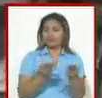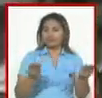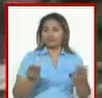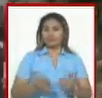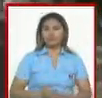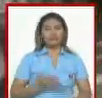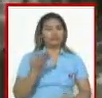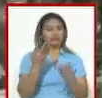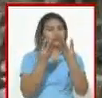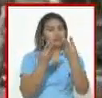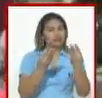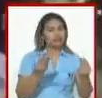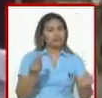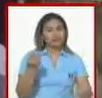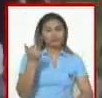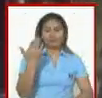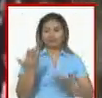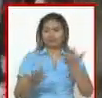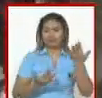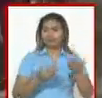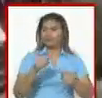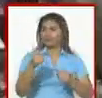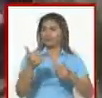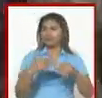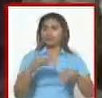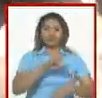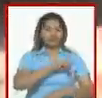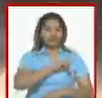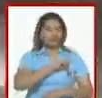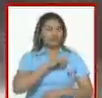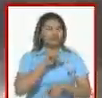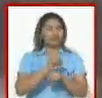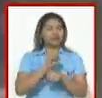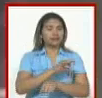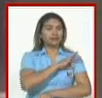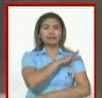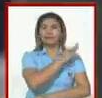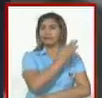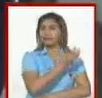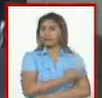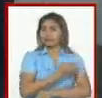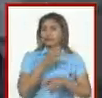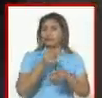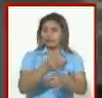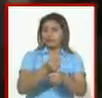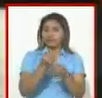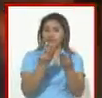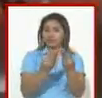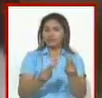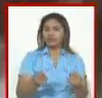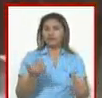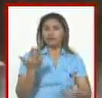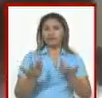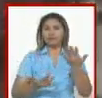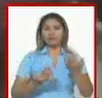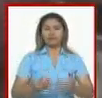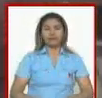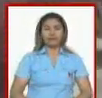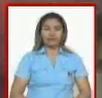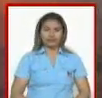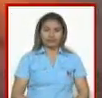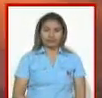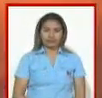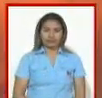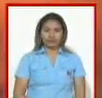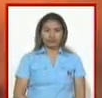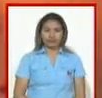mercadería que se consumía al interior mientras por otro lado la fuerza policial trabajaba intensamente para poder sofocar el incendio